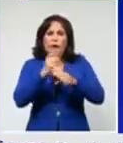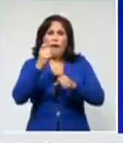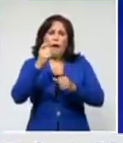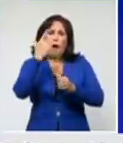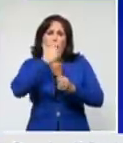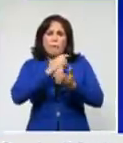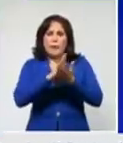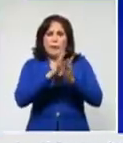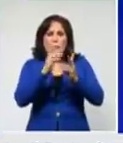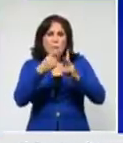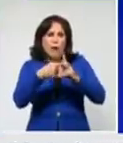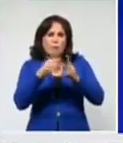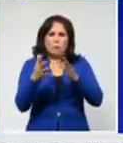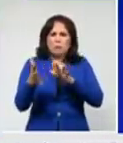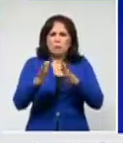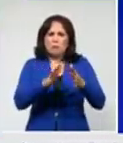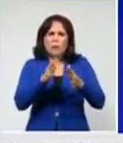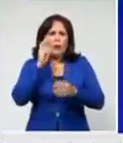fueron